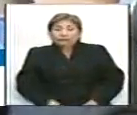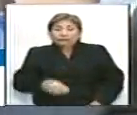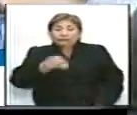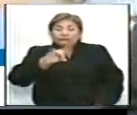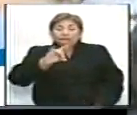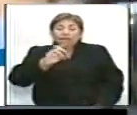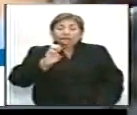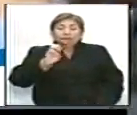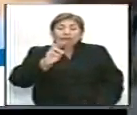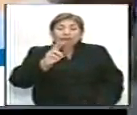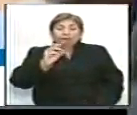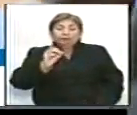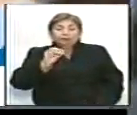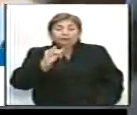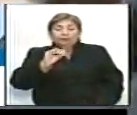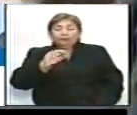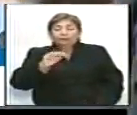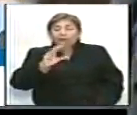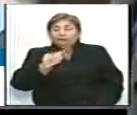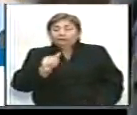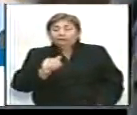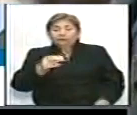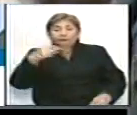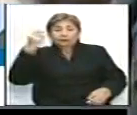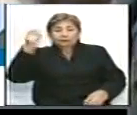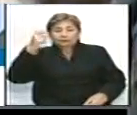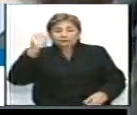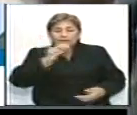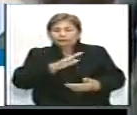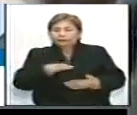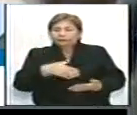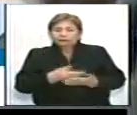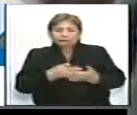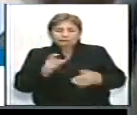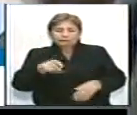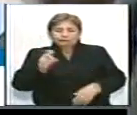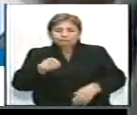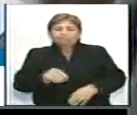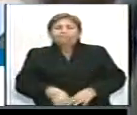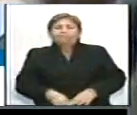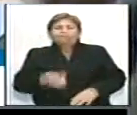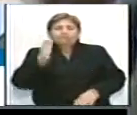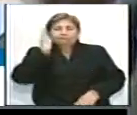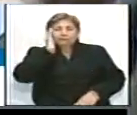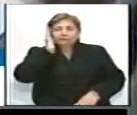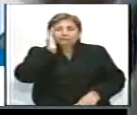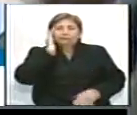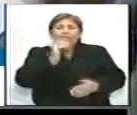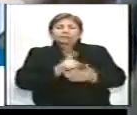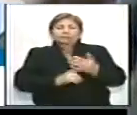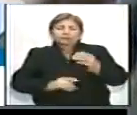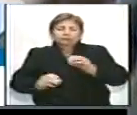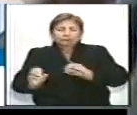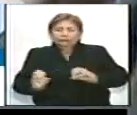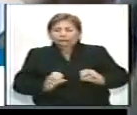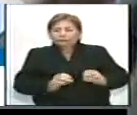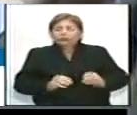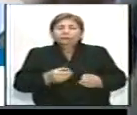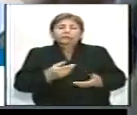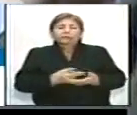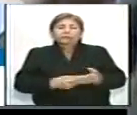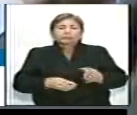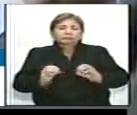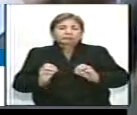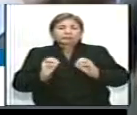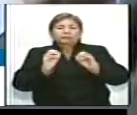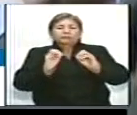de la región Huánuco, lo propio en Piura y en todo. Entonces creo que necesitamos saber qué acciones y qué